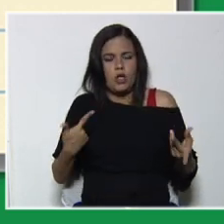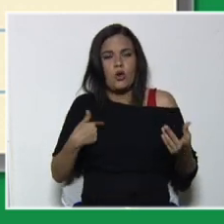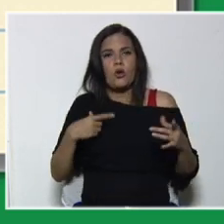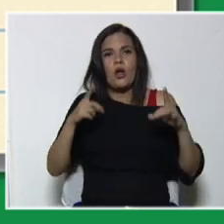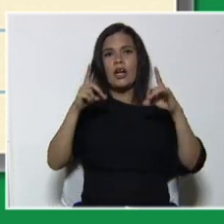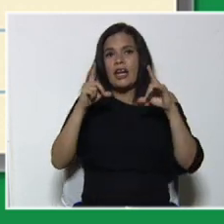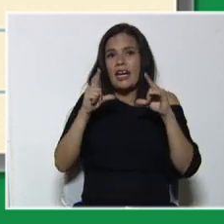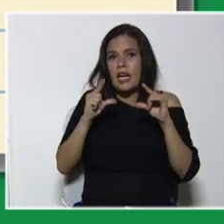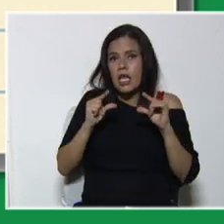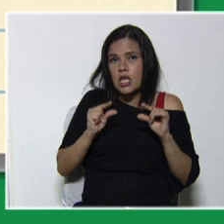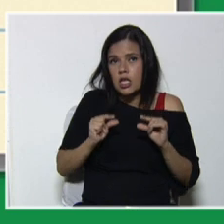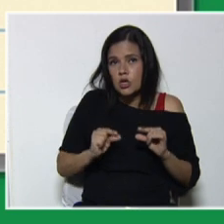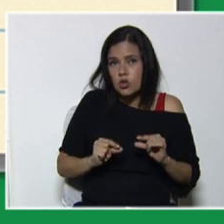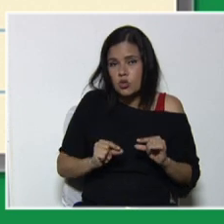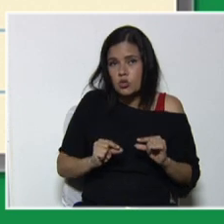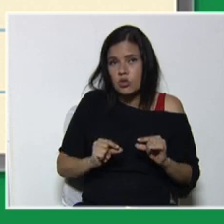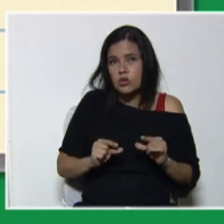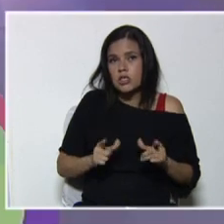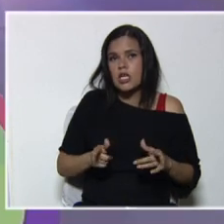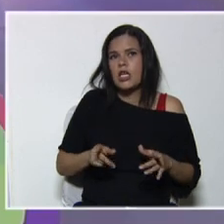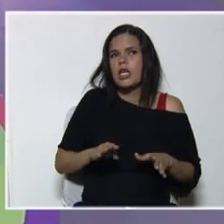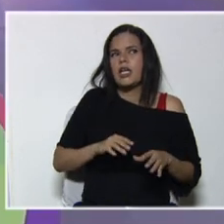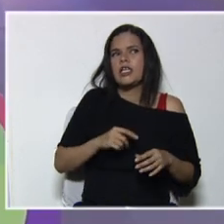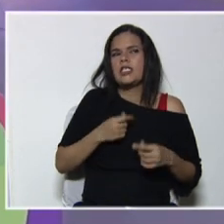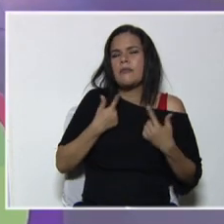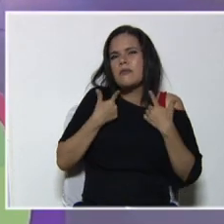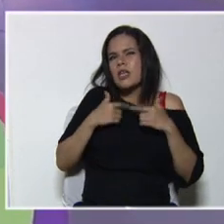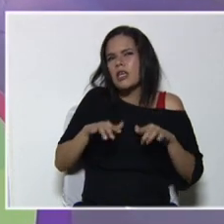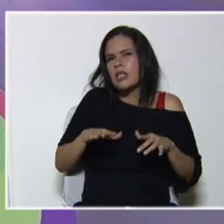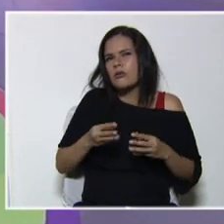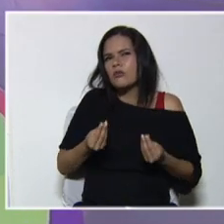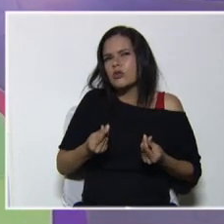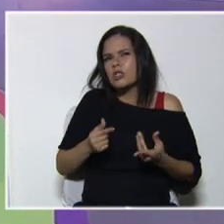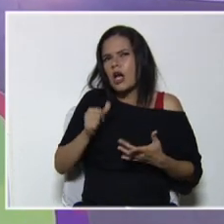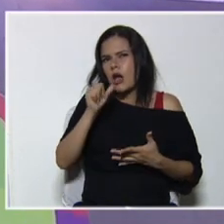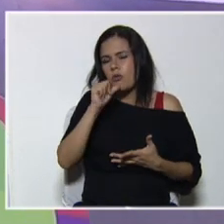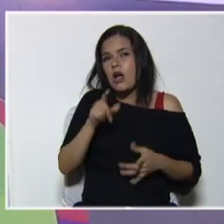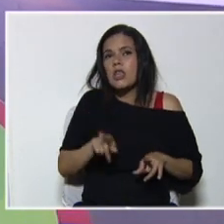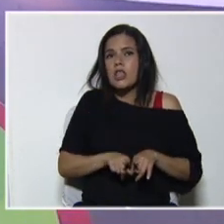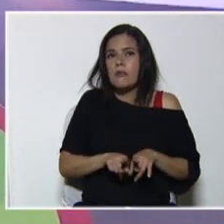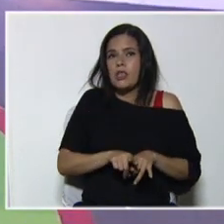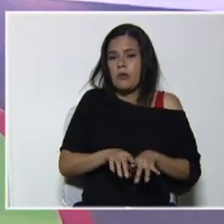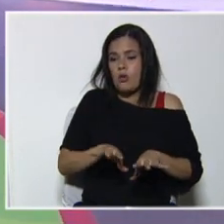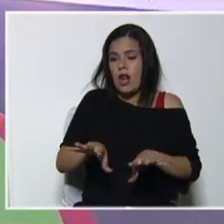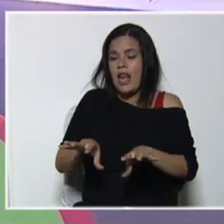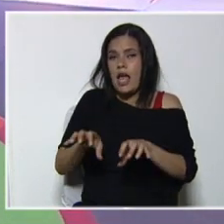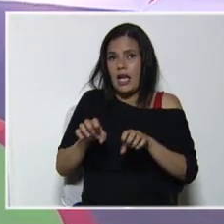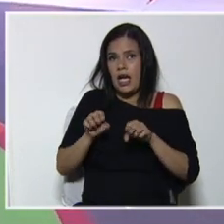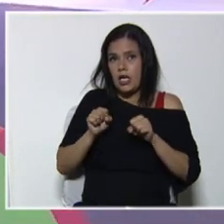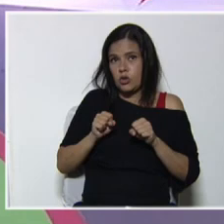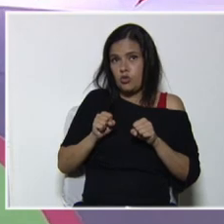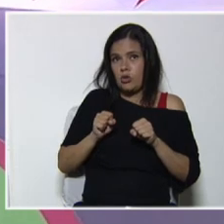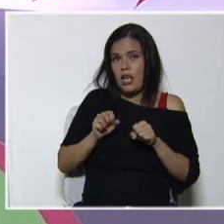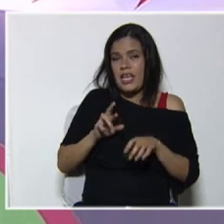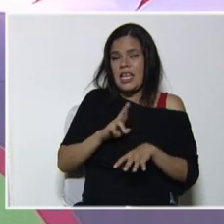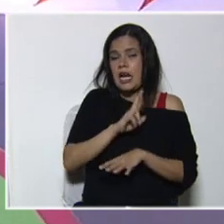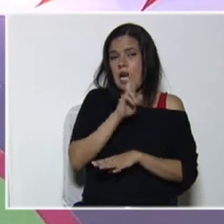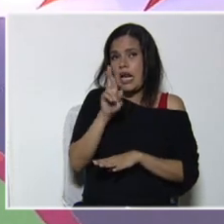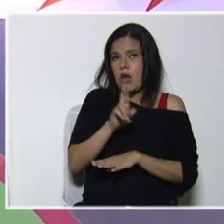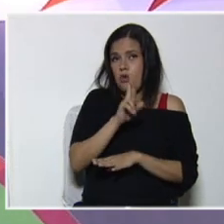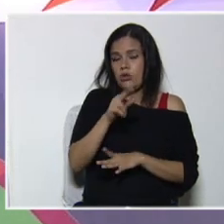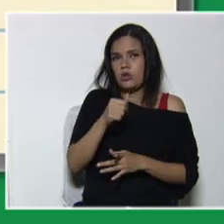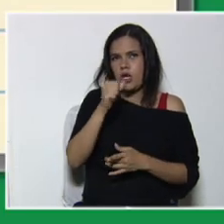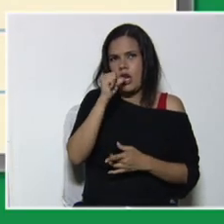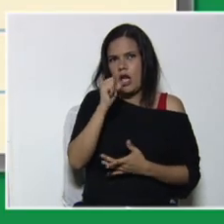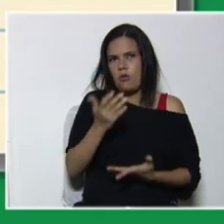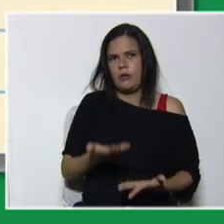el escurrimiento no deseado. También tenemos lo que es la captura y reuso de los escurrimientos. Una